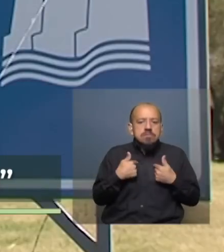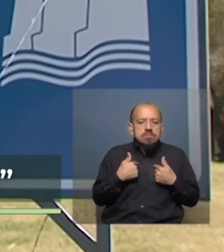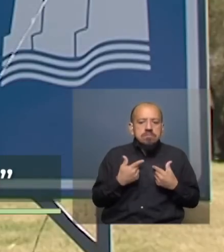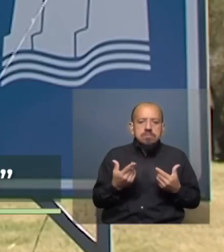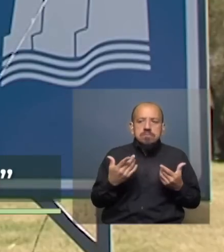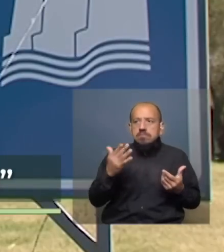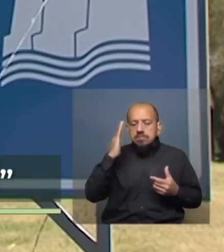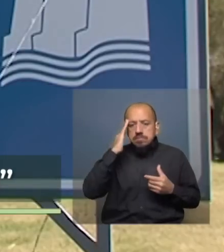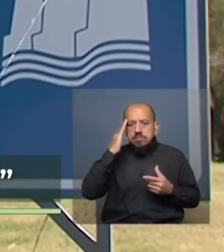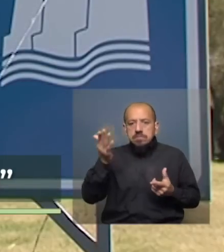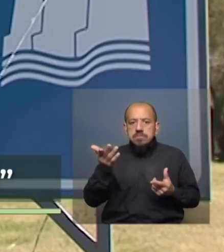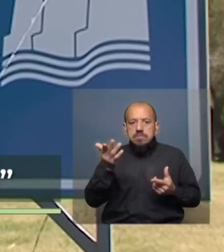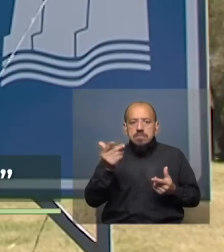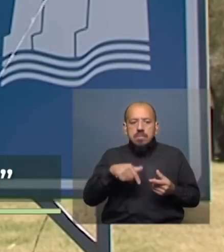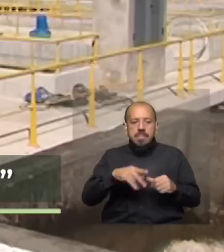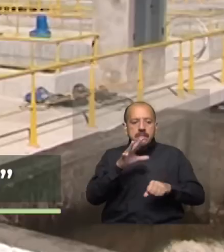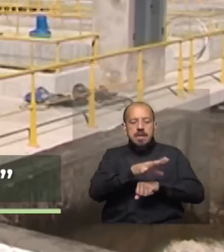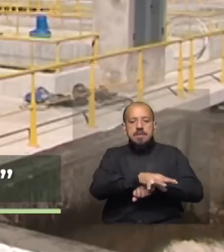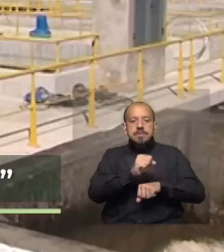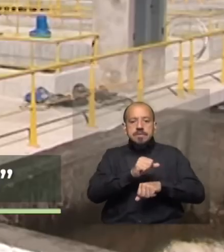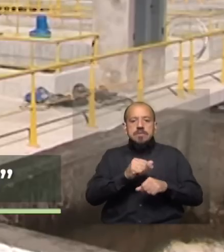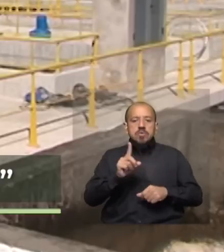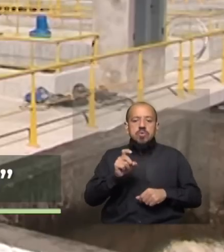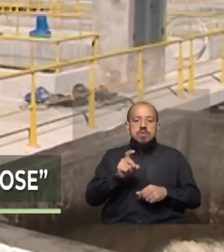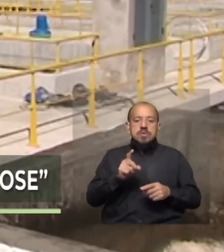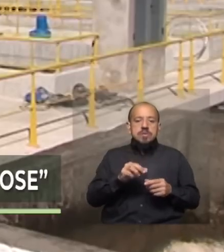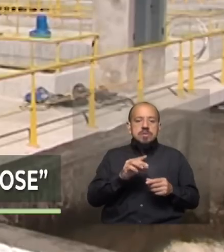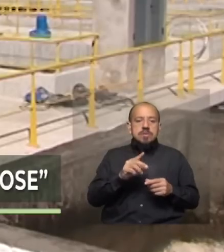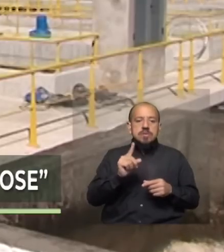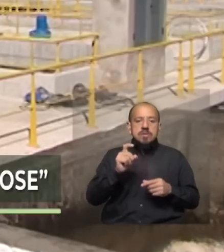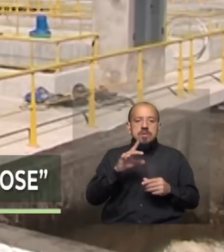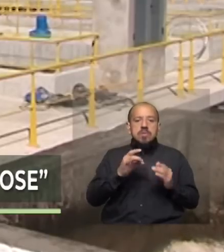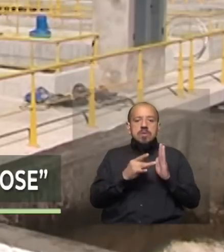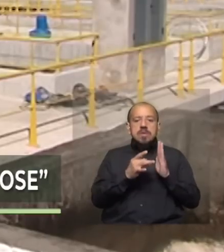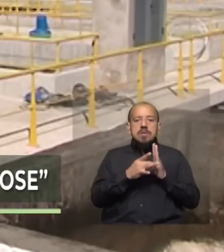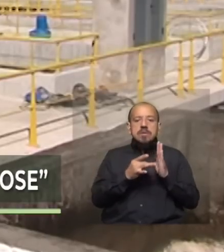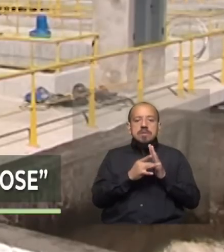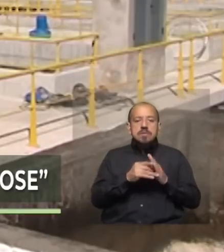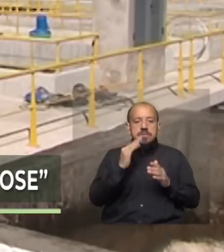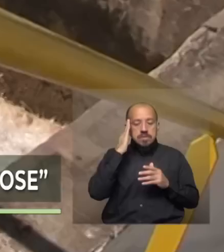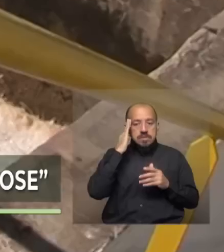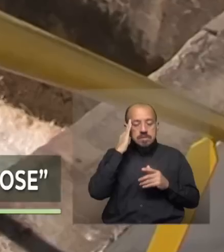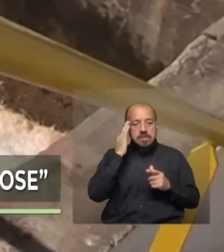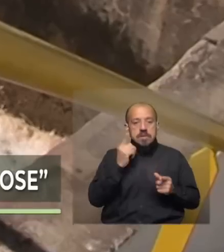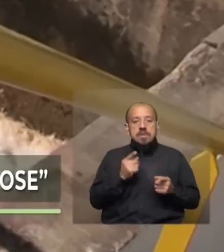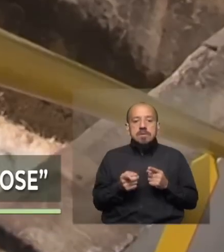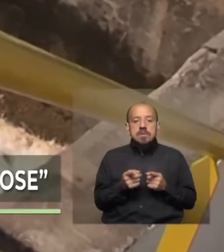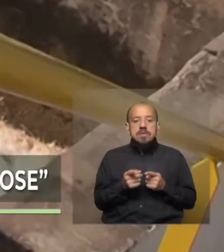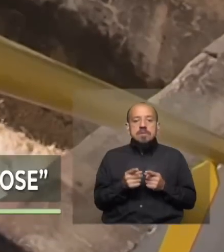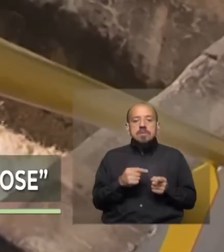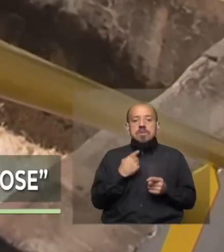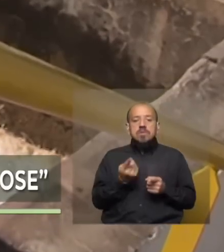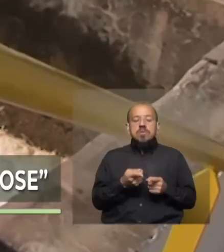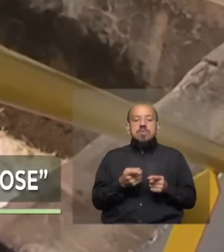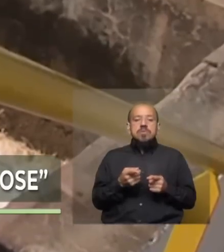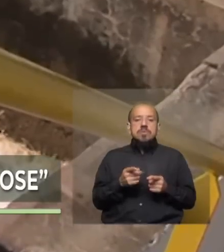cómo dan los análisis a la salida de los tanques de 12 lo tiene que saber la población para saber lo que estamos viviendo otras